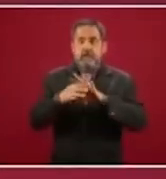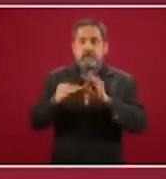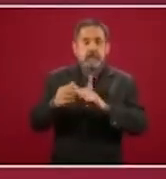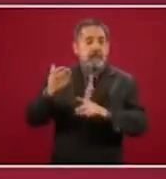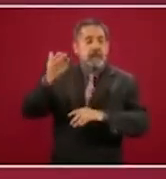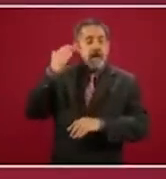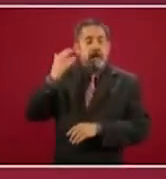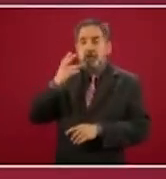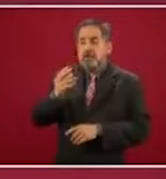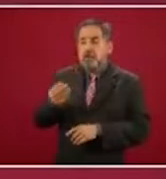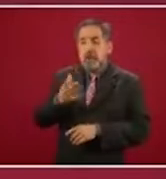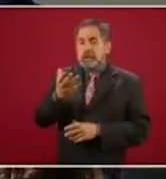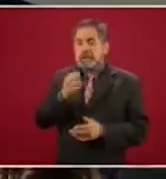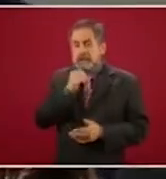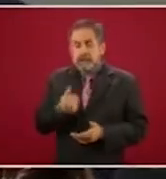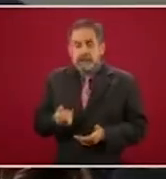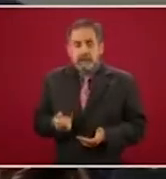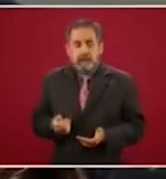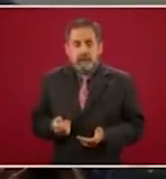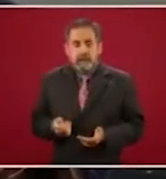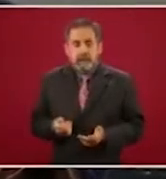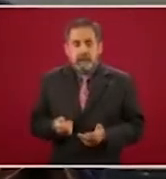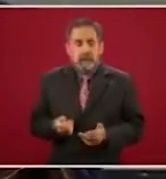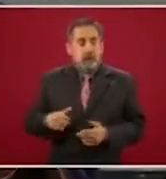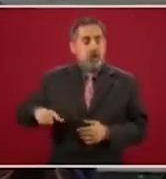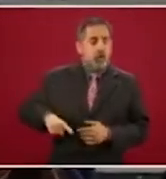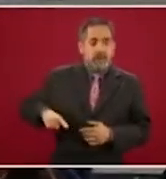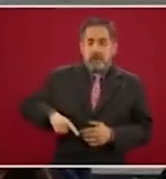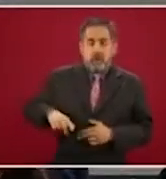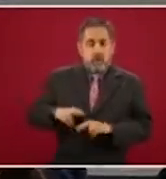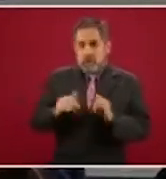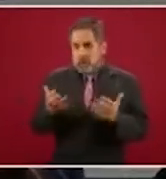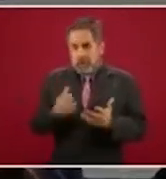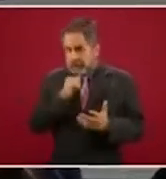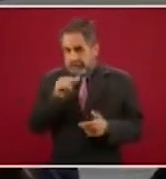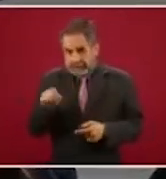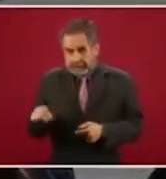hacía ni el gobierno ni